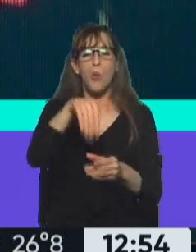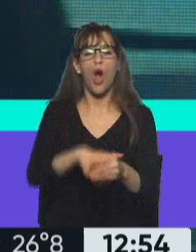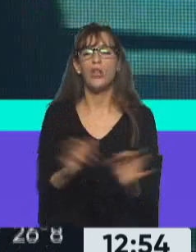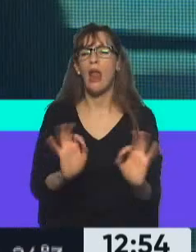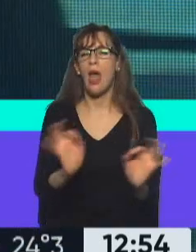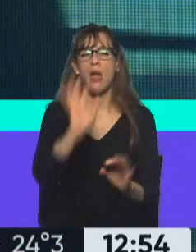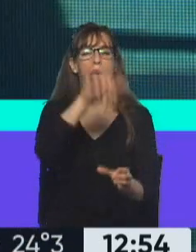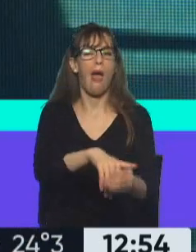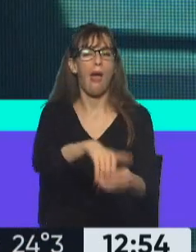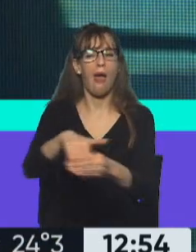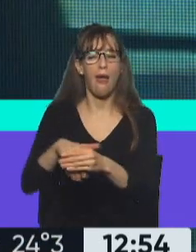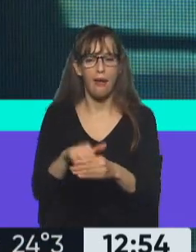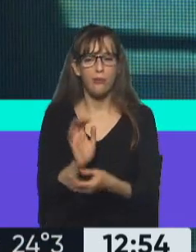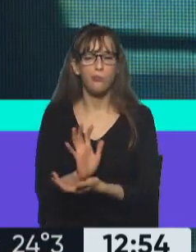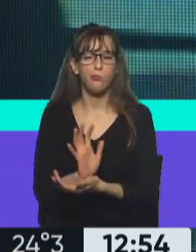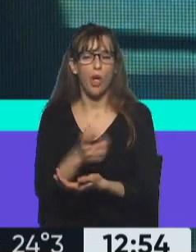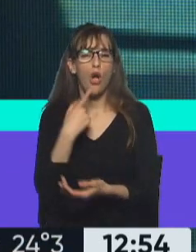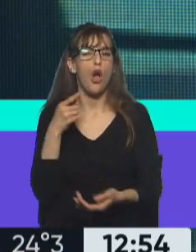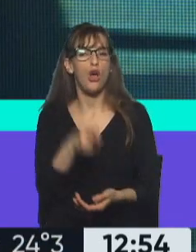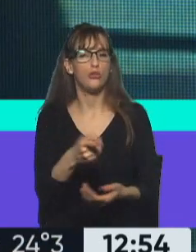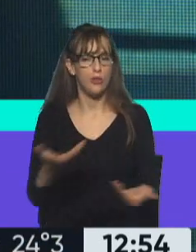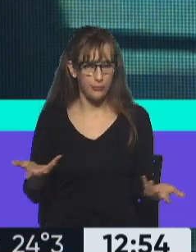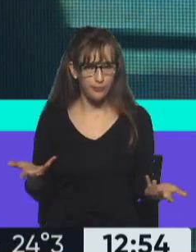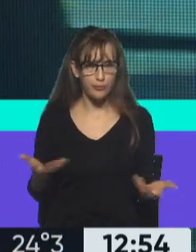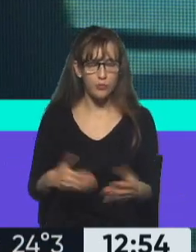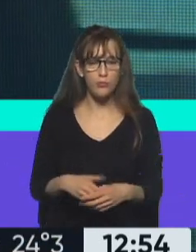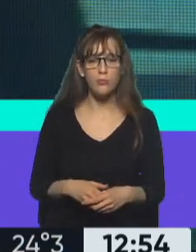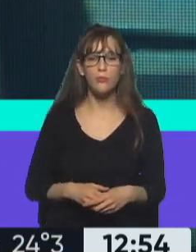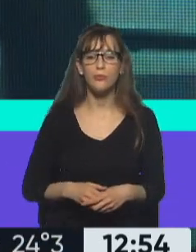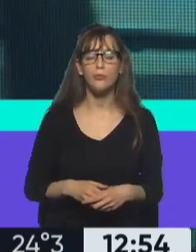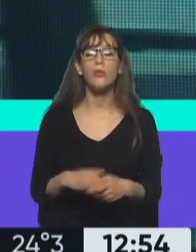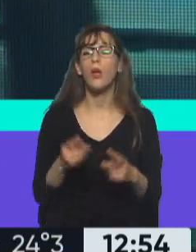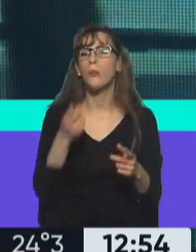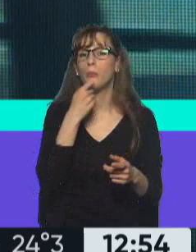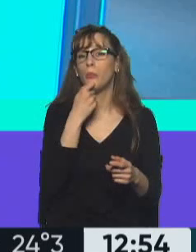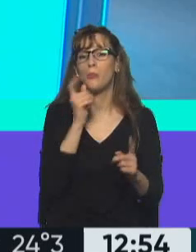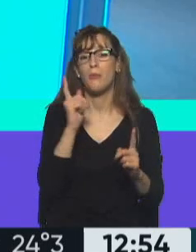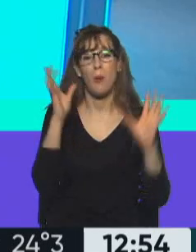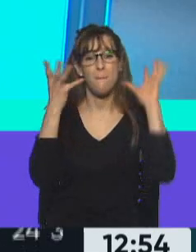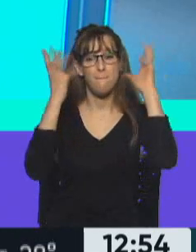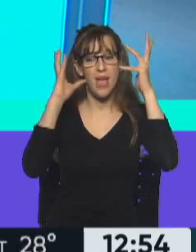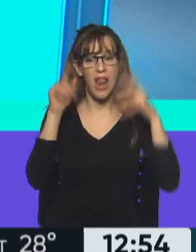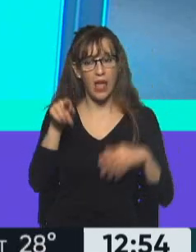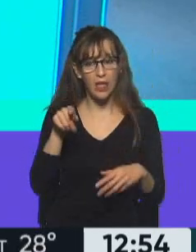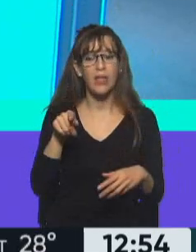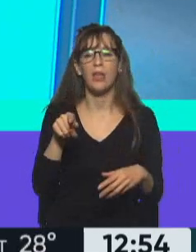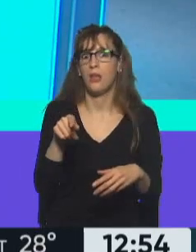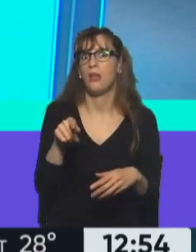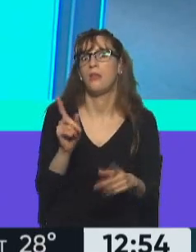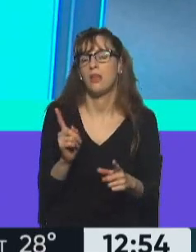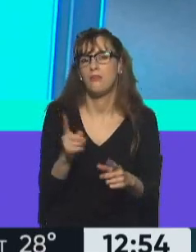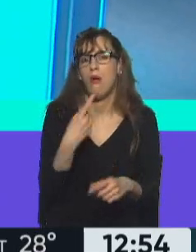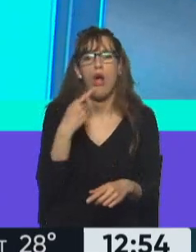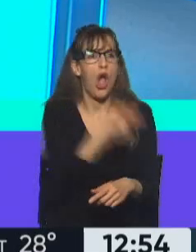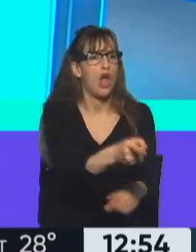al sistema al estado al banco central porque no deja nada al mi ley esté menos mal que no va a ser presidente pero porque no queda